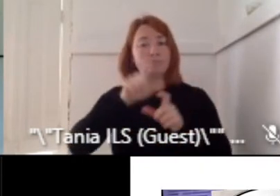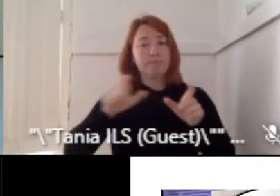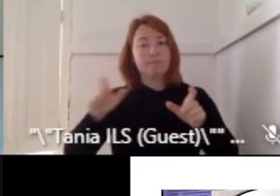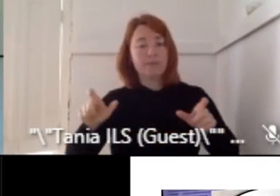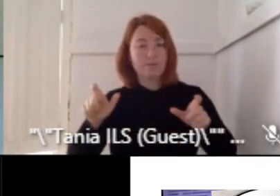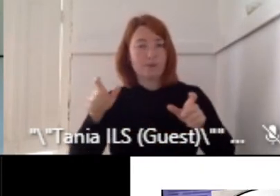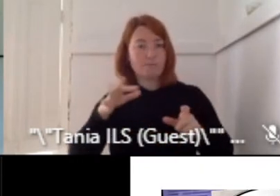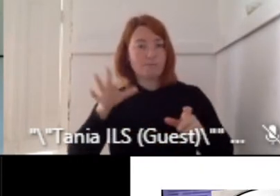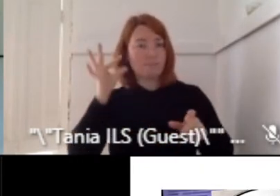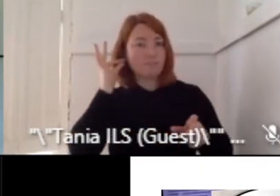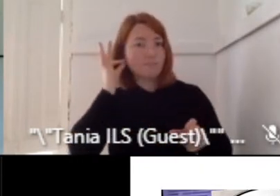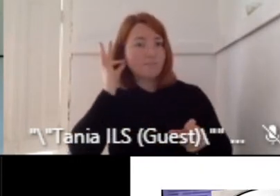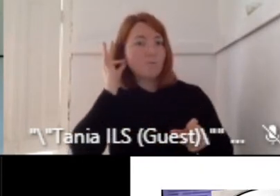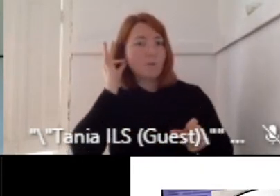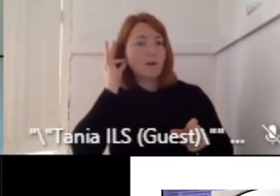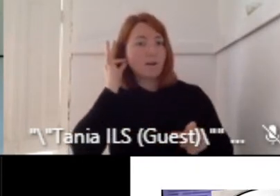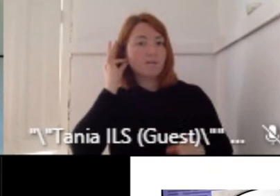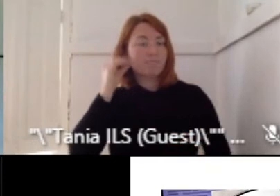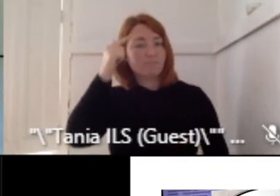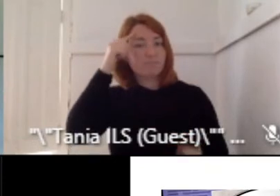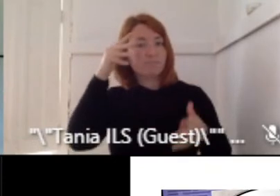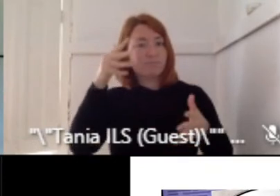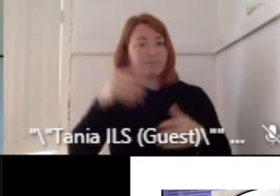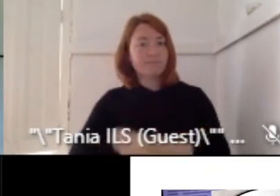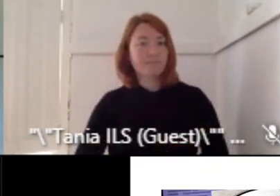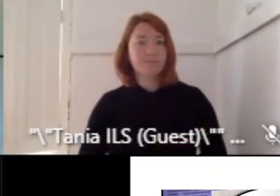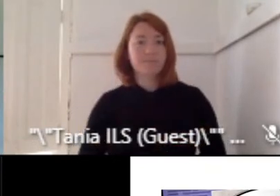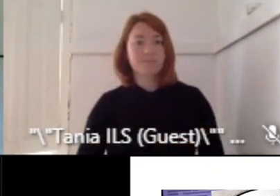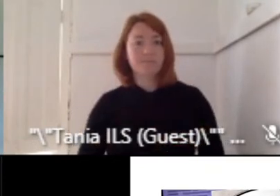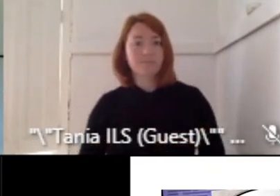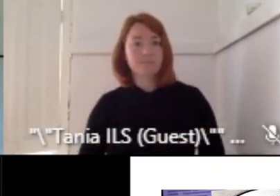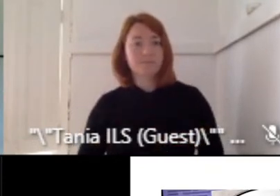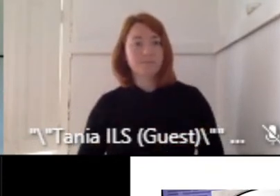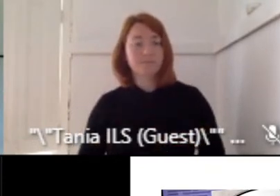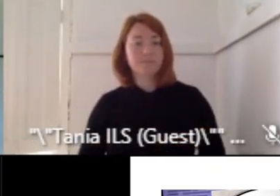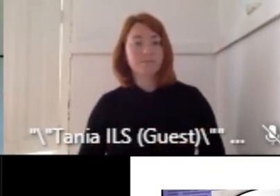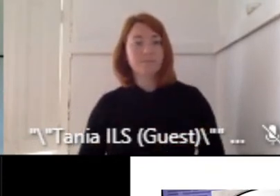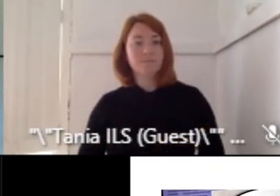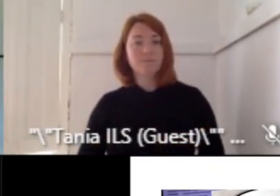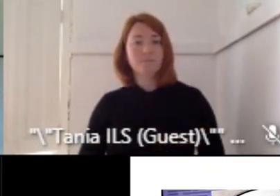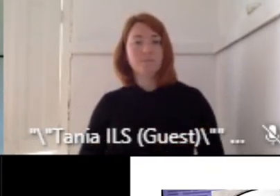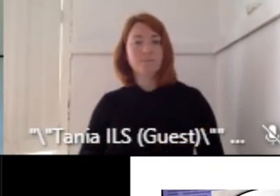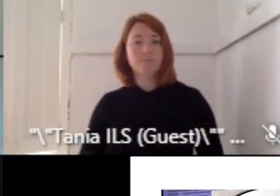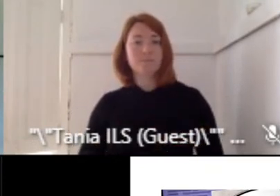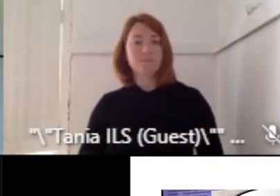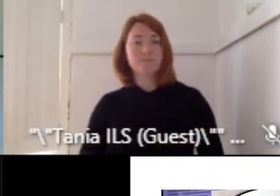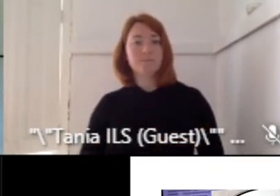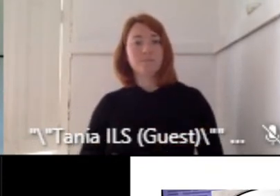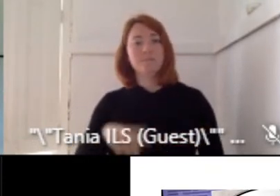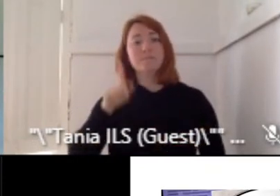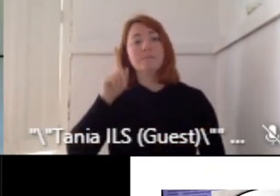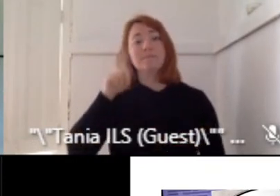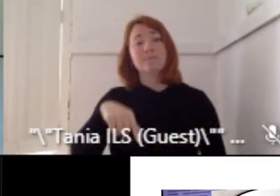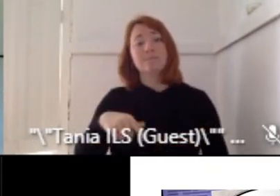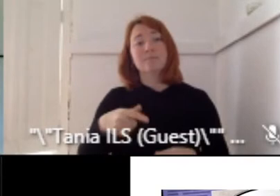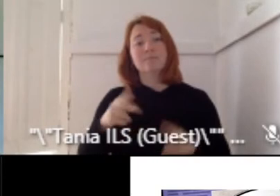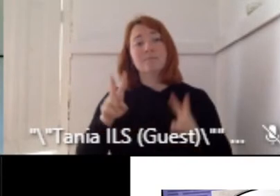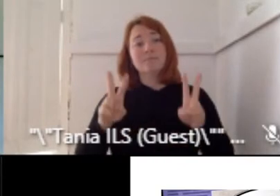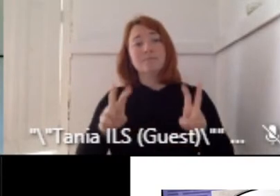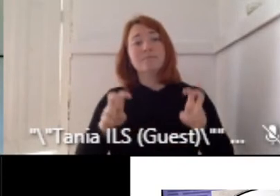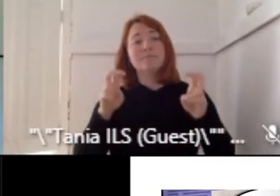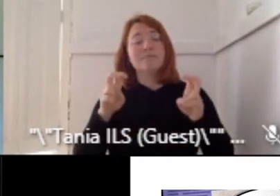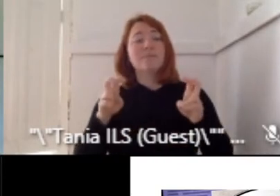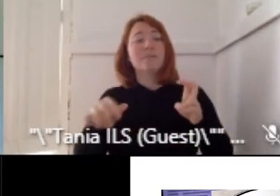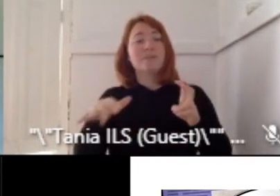También en el tema de campo eléctrico, lo que les pongo es este vídeo, El núcleo atómico no es así, donde nos hablan del núcleo a